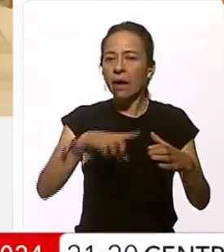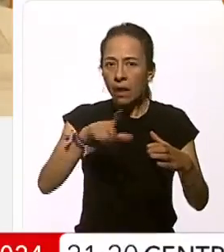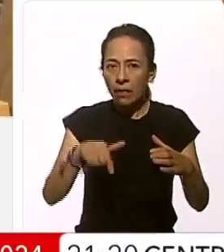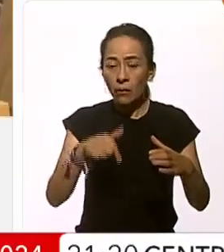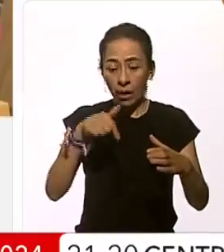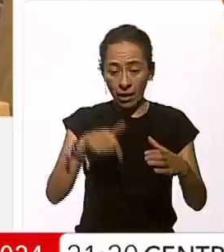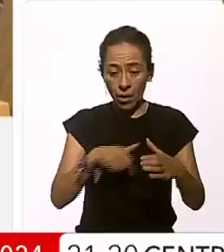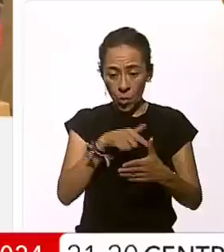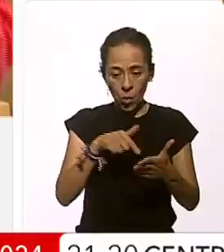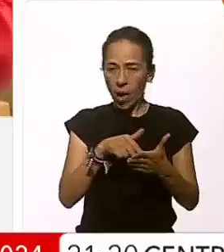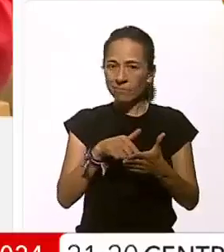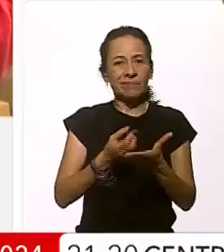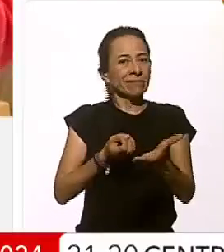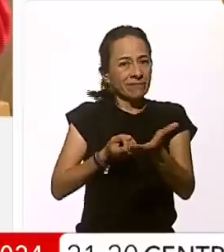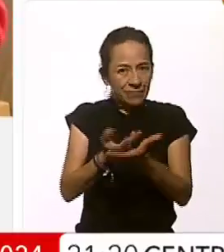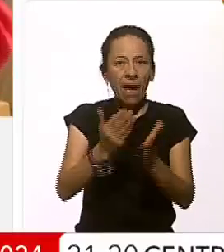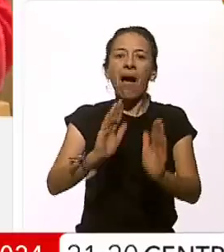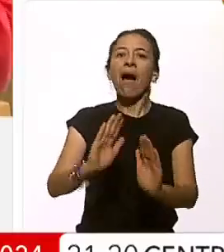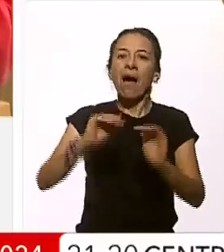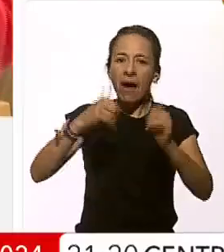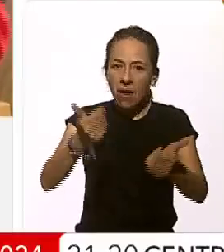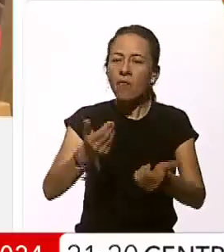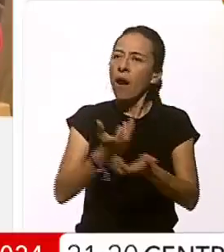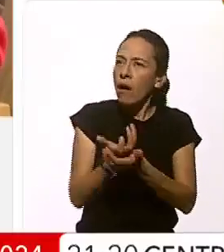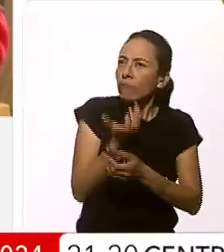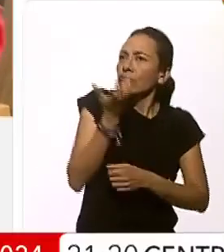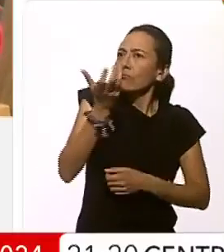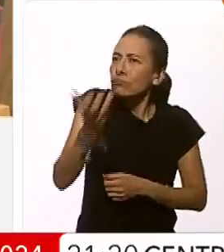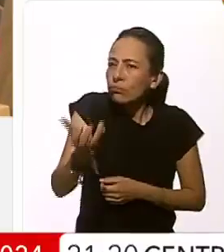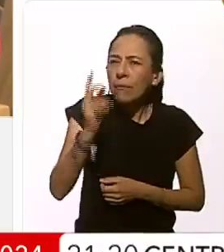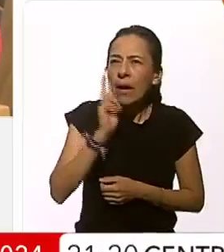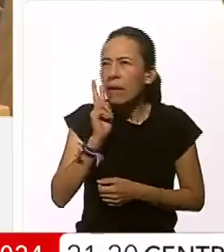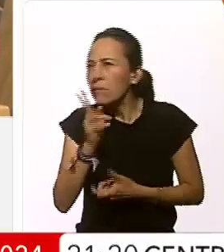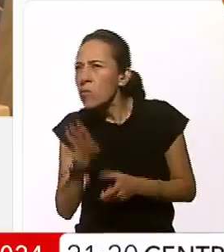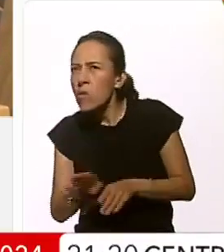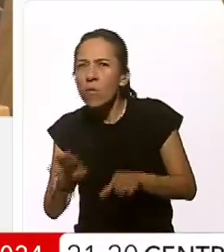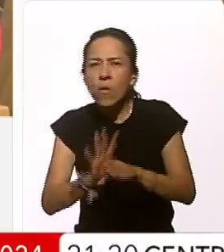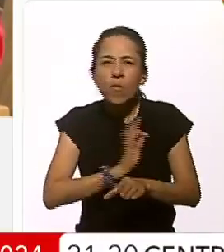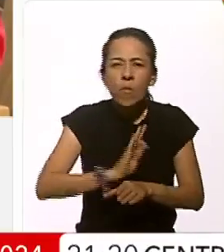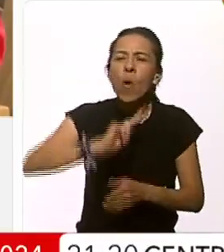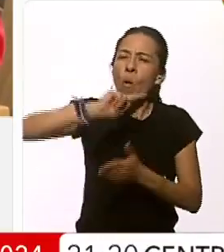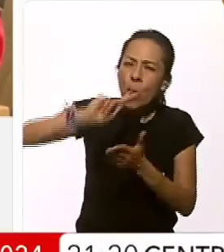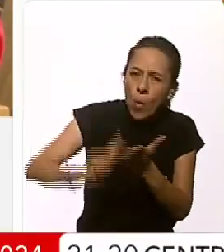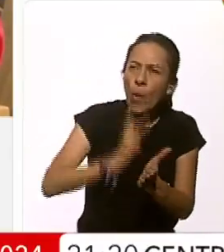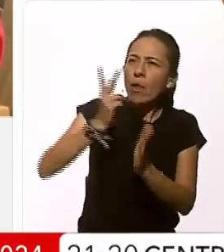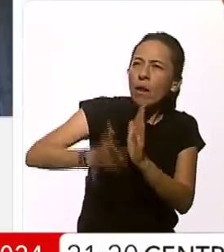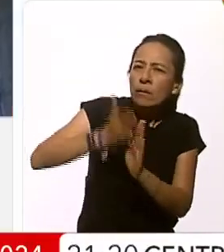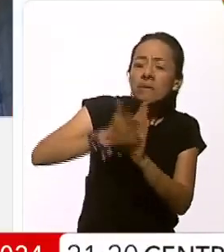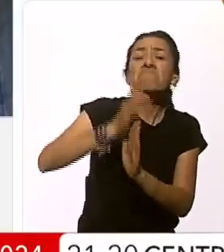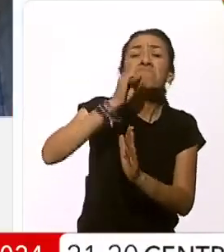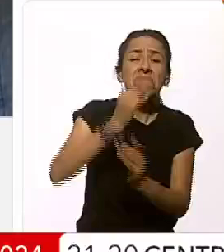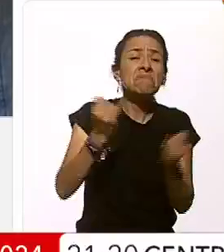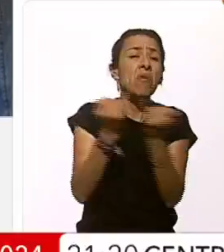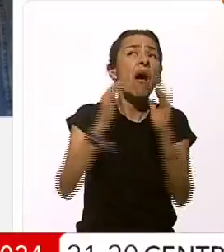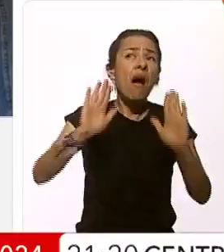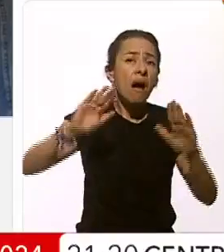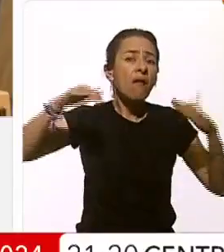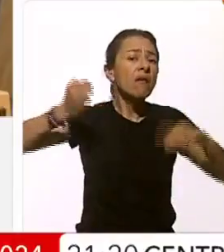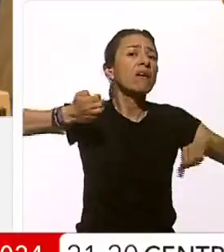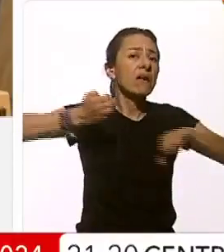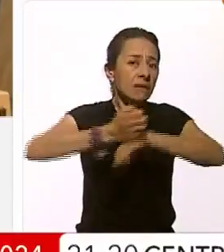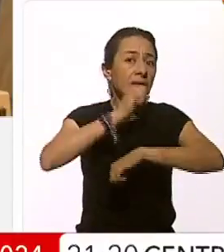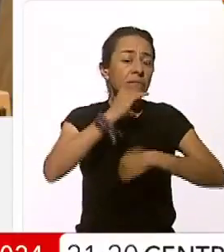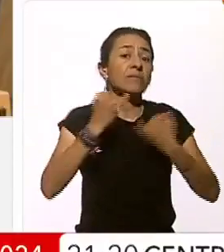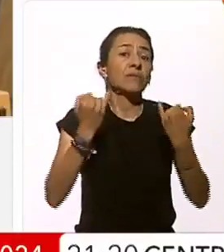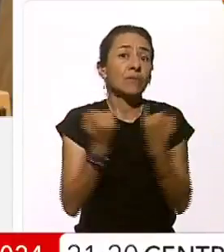campo y a generar las capacidades de reconstrucción también en los propios estados que fueron dañados. La arquitectura vernácula